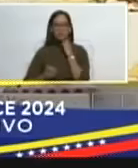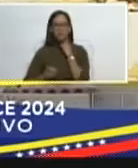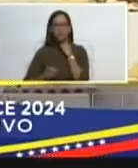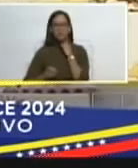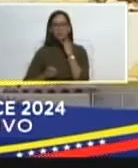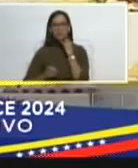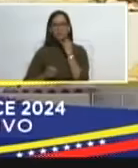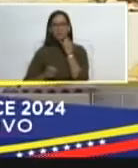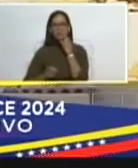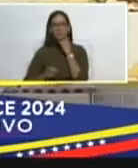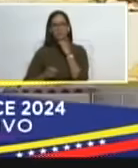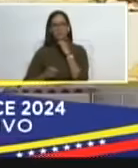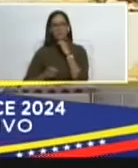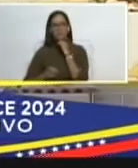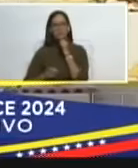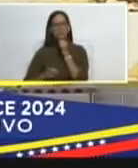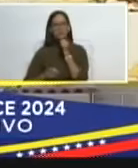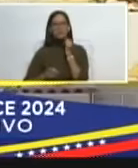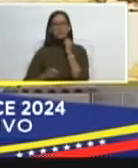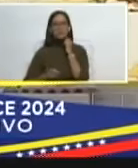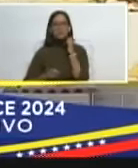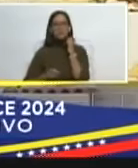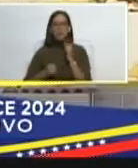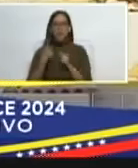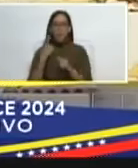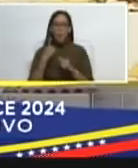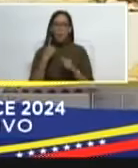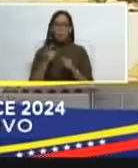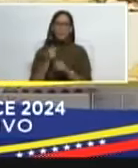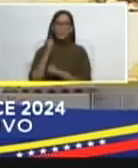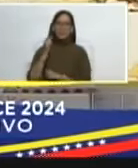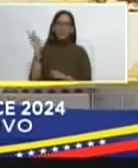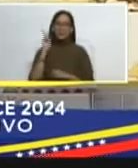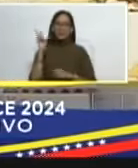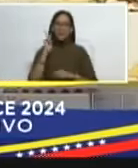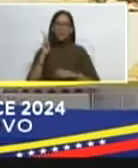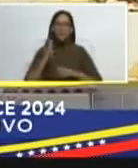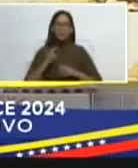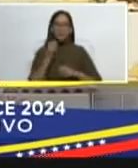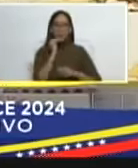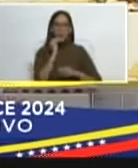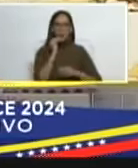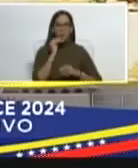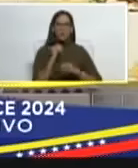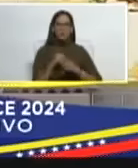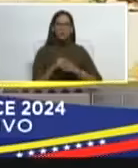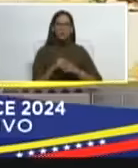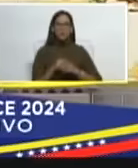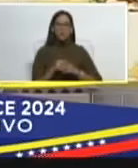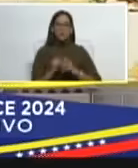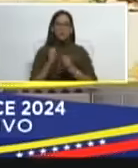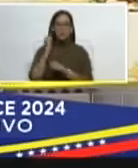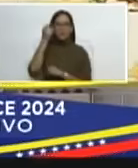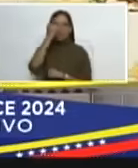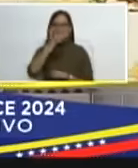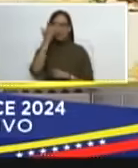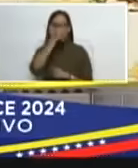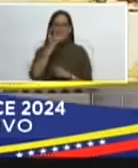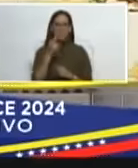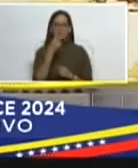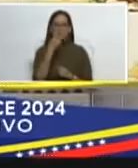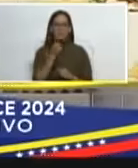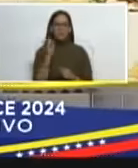Entre otros, pues, un pastor venezolano, un joven él, y un pastor africano que anda recorriendo el país,